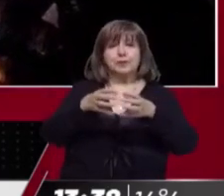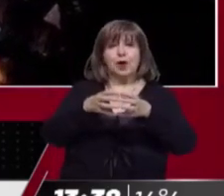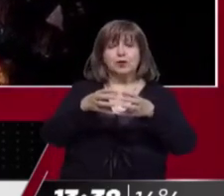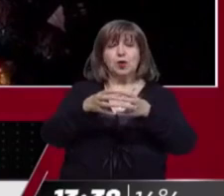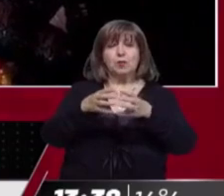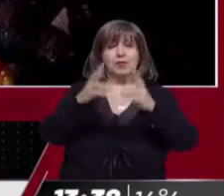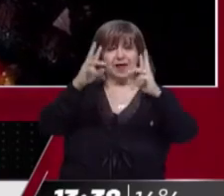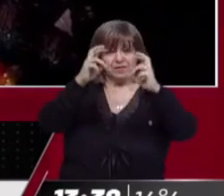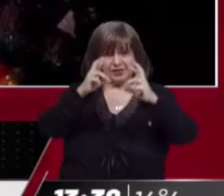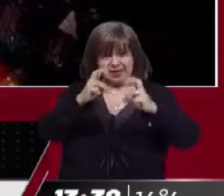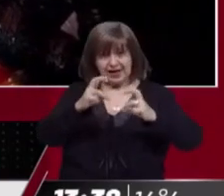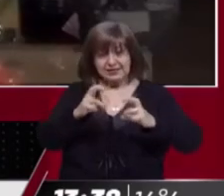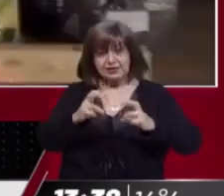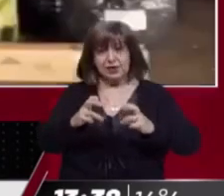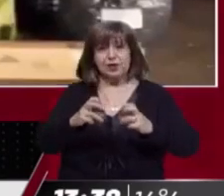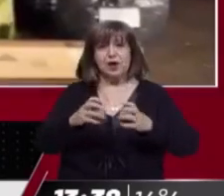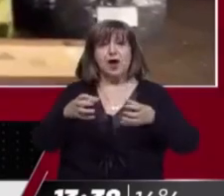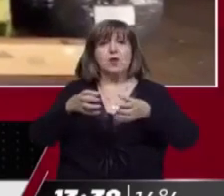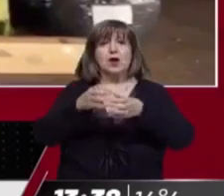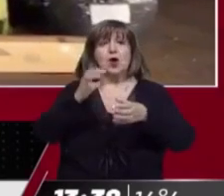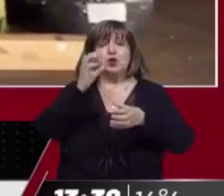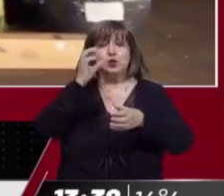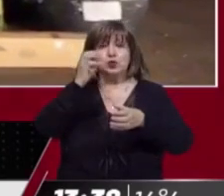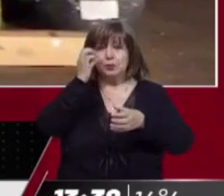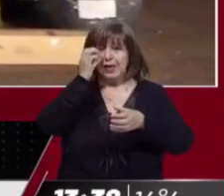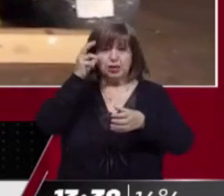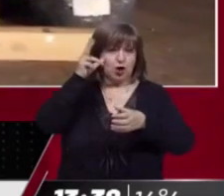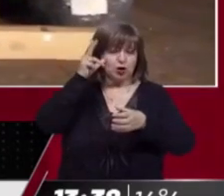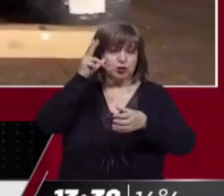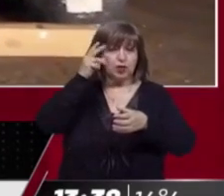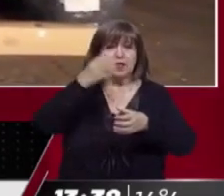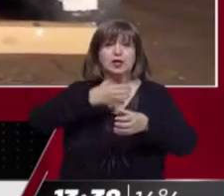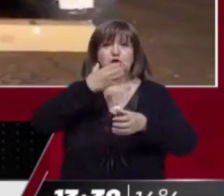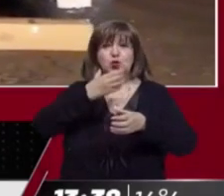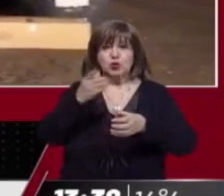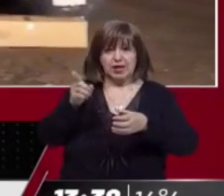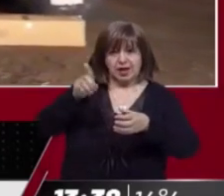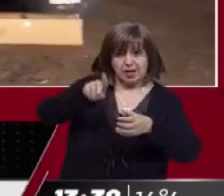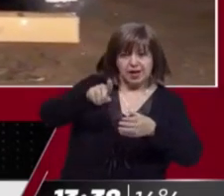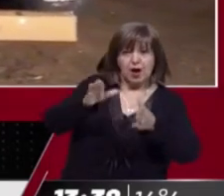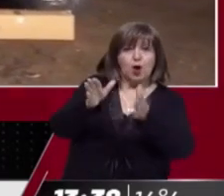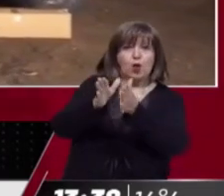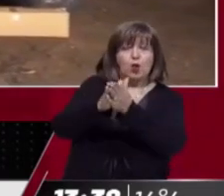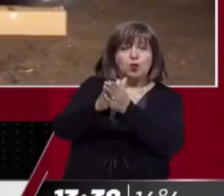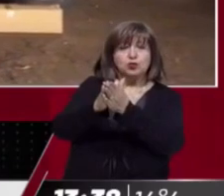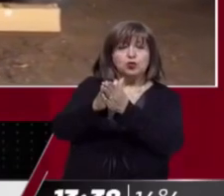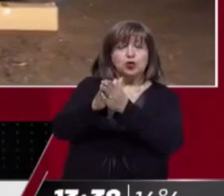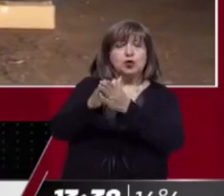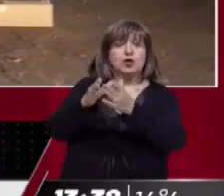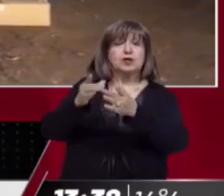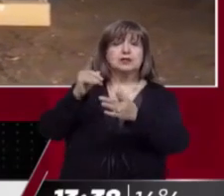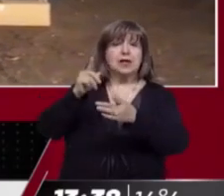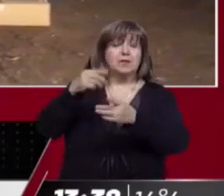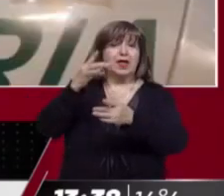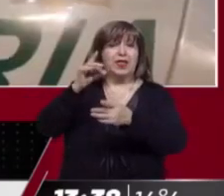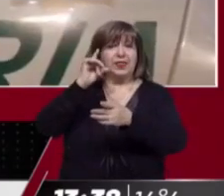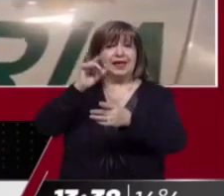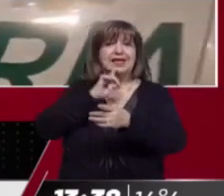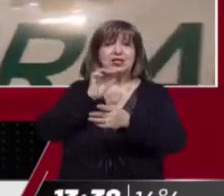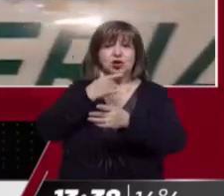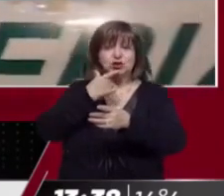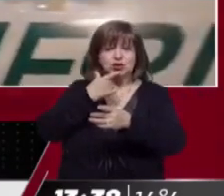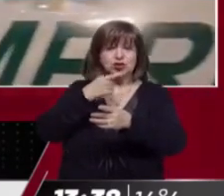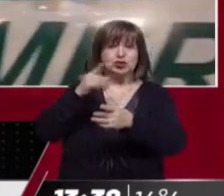de investigaciones del Escuadrón 28 del departamento de Tunuyán junto a la División de Delitos Complejos